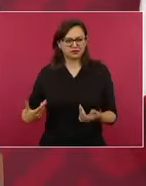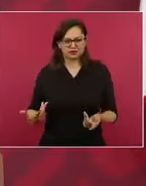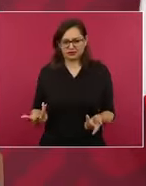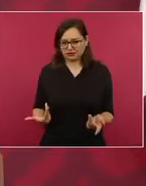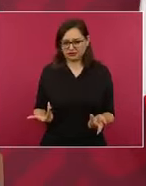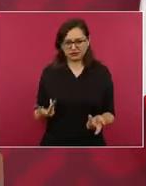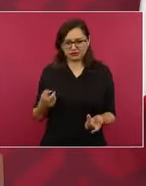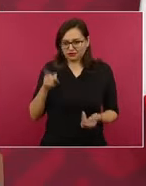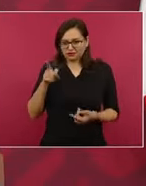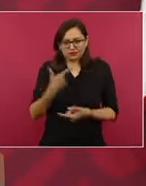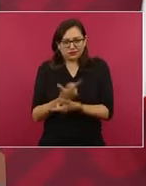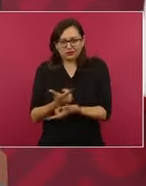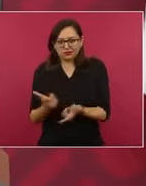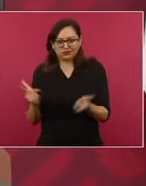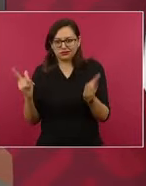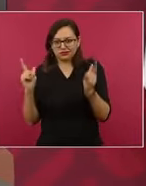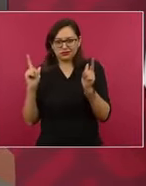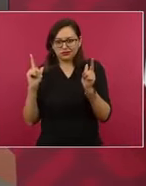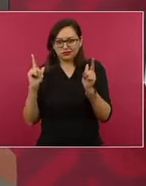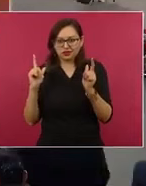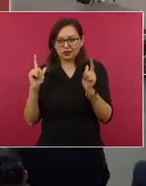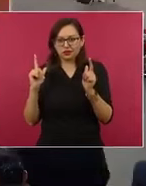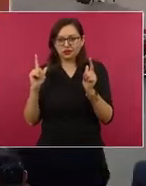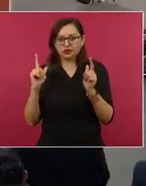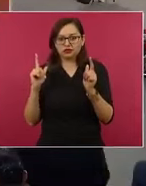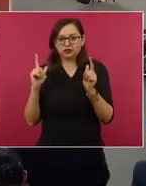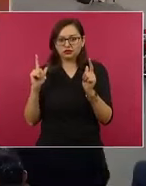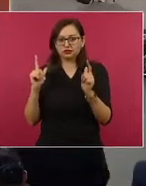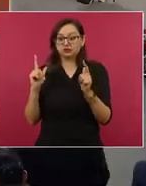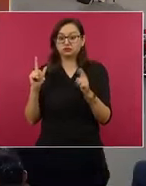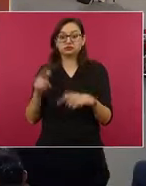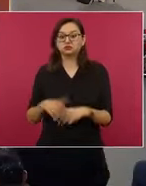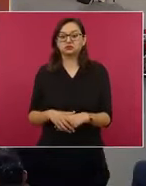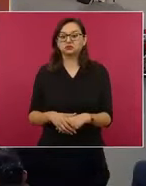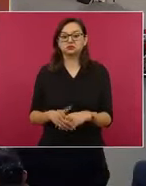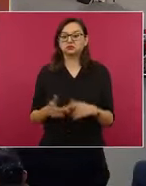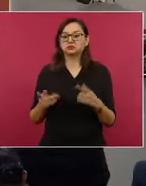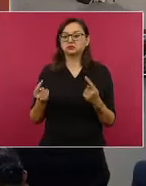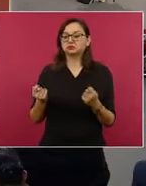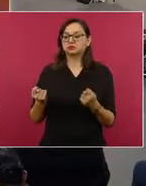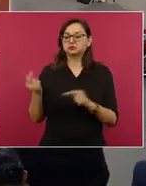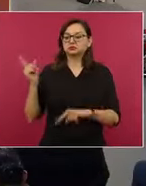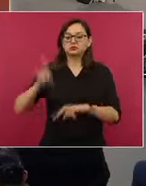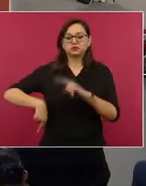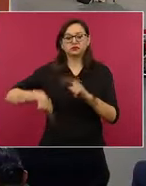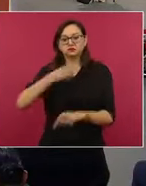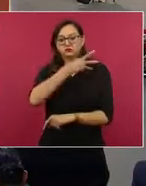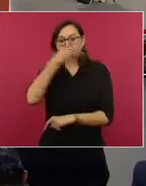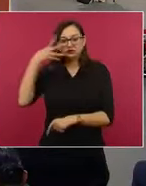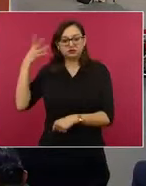se les tuviese que castigar, y además por un tribunal externo,